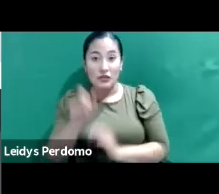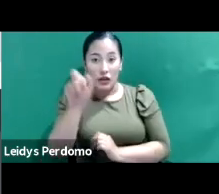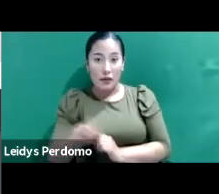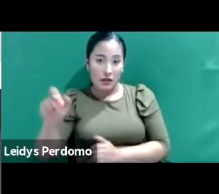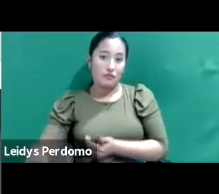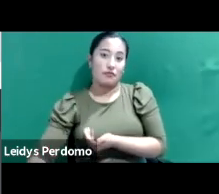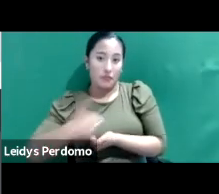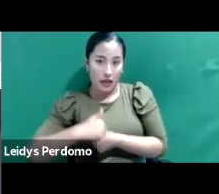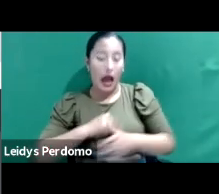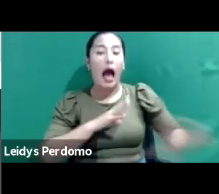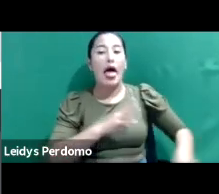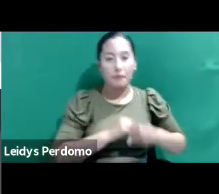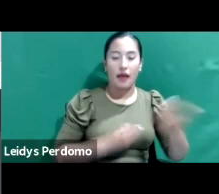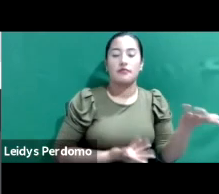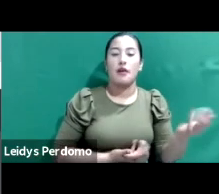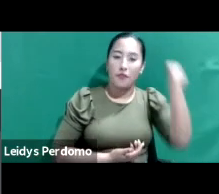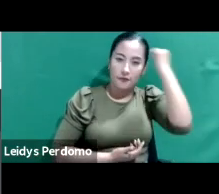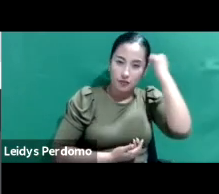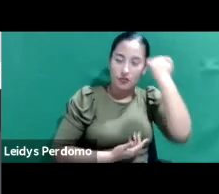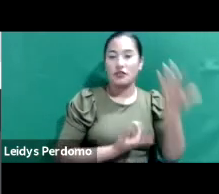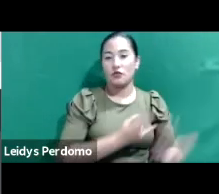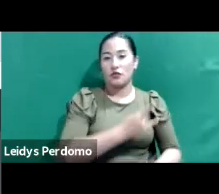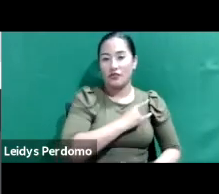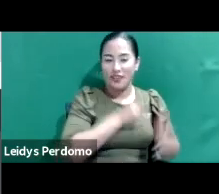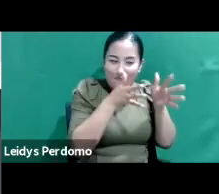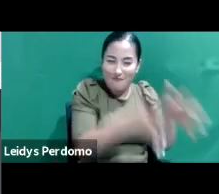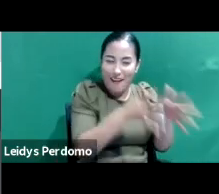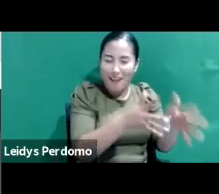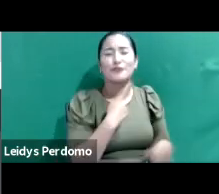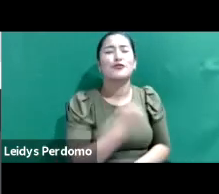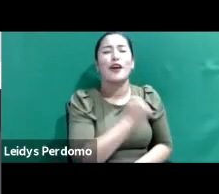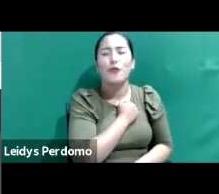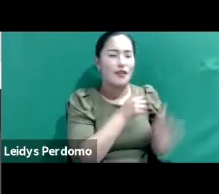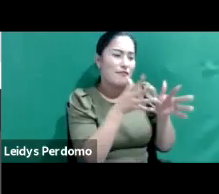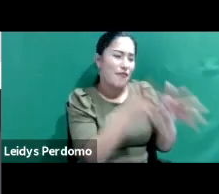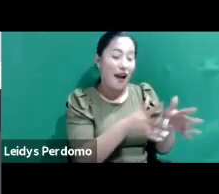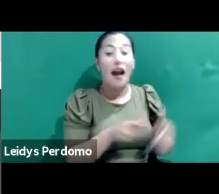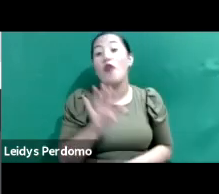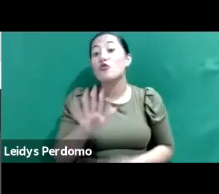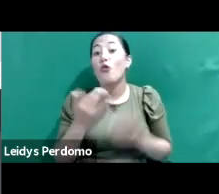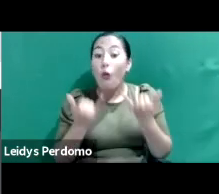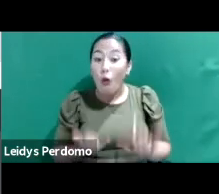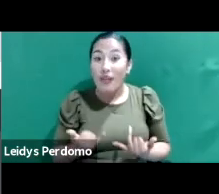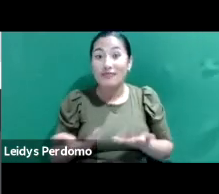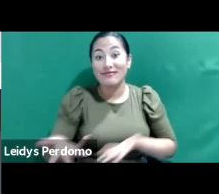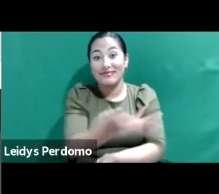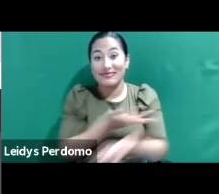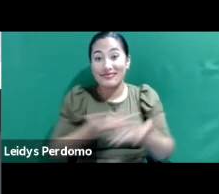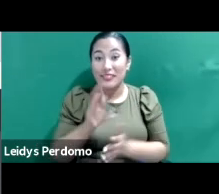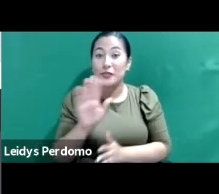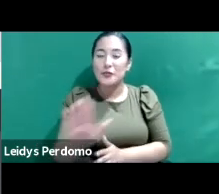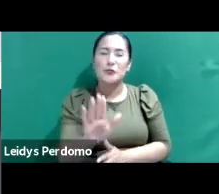somos docentes, nos apasiona enseñar. El poder estar acá con ustedes nos encanta porque sabemos que desde